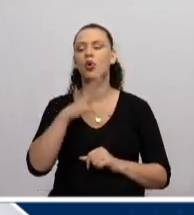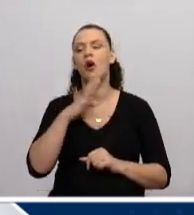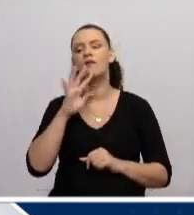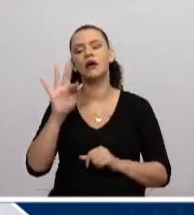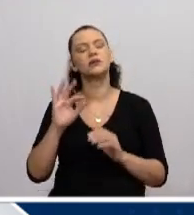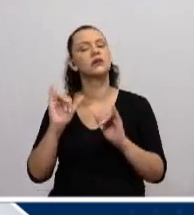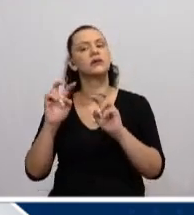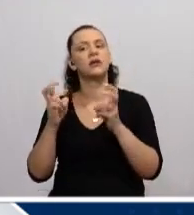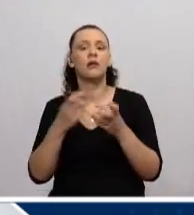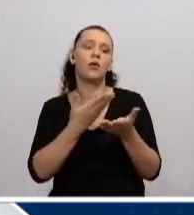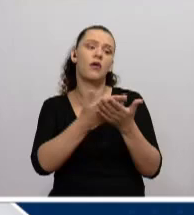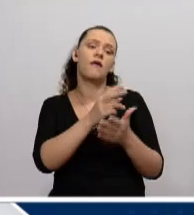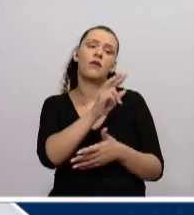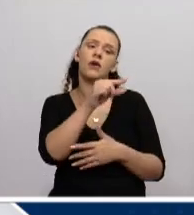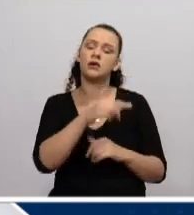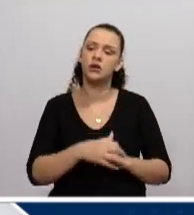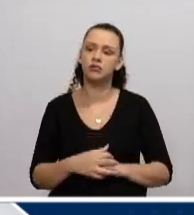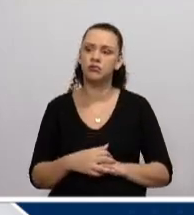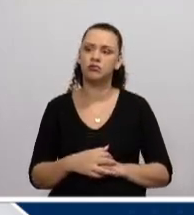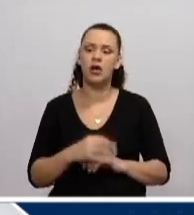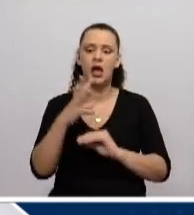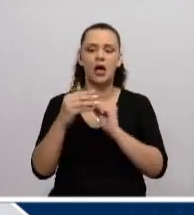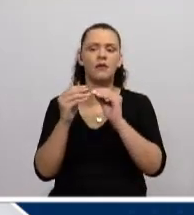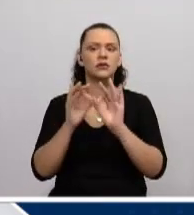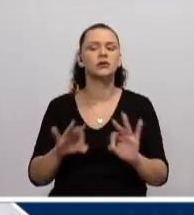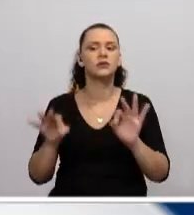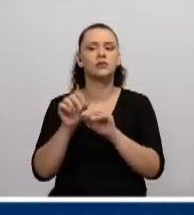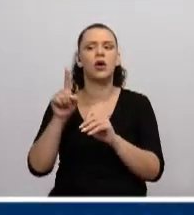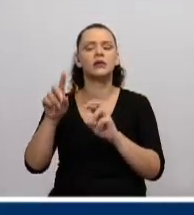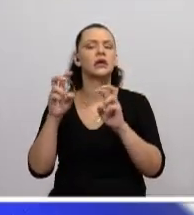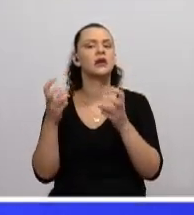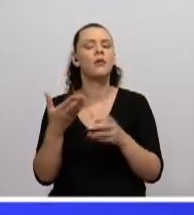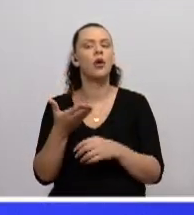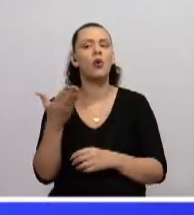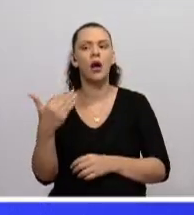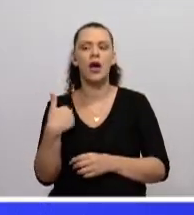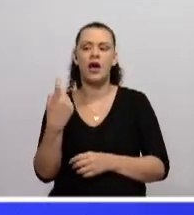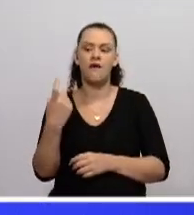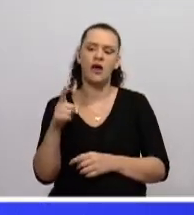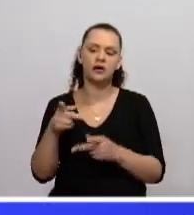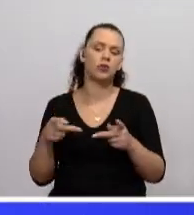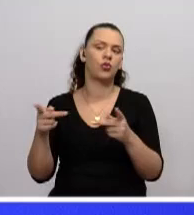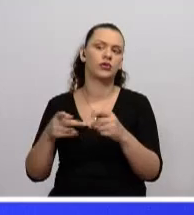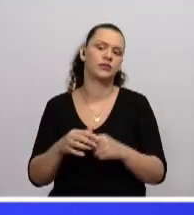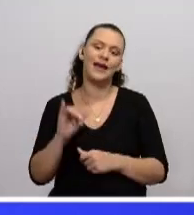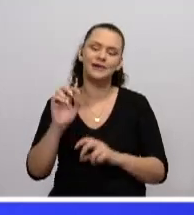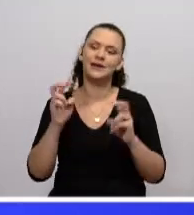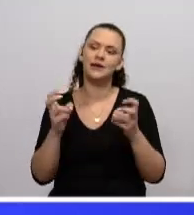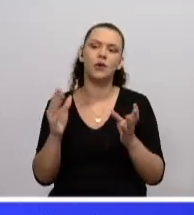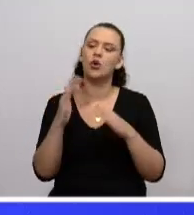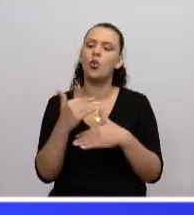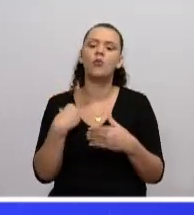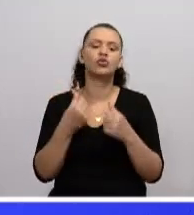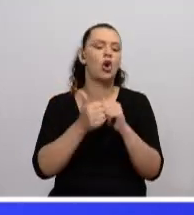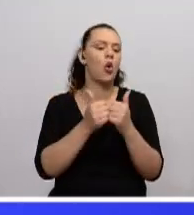de este tema pero bueno y lo puso Vladimir no pero que además toma mucho más relevancia a ese tópico cuando hay carencias en ese puesto ese es el tema que no hay